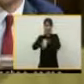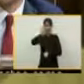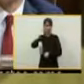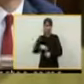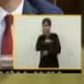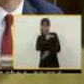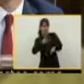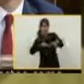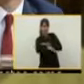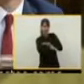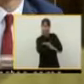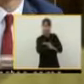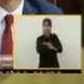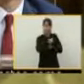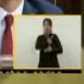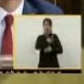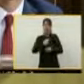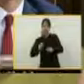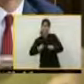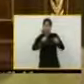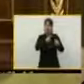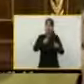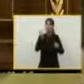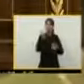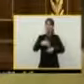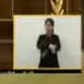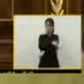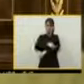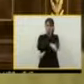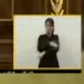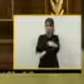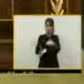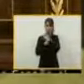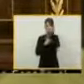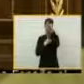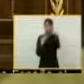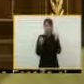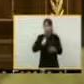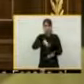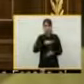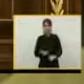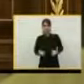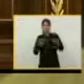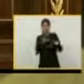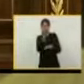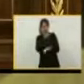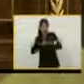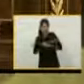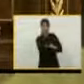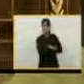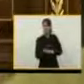País Vasco. Puxéronse de acordo en materia da chamada materia antiterrorista. Puxéronse de acordo a respeito